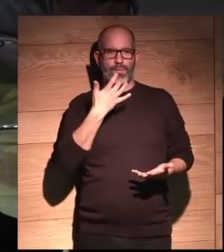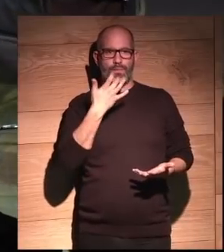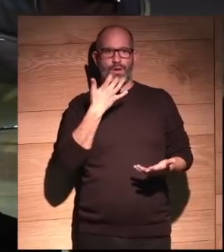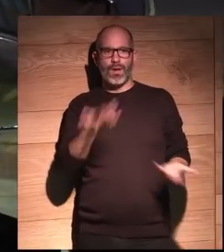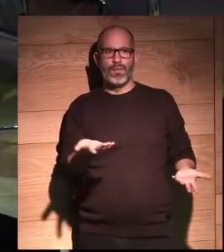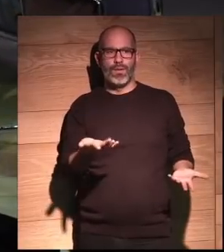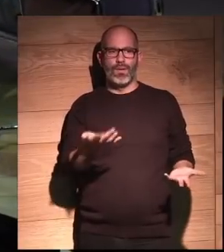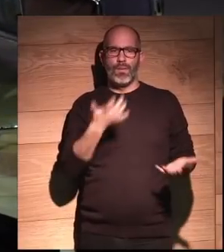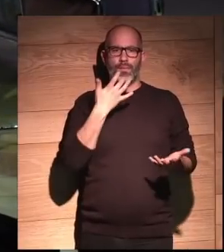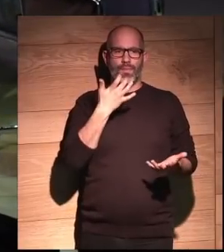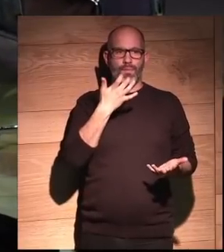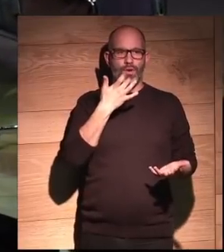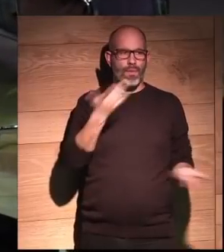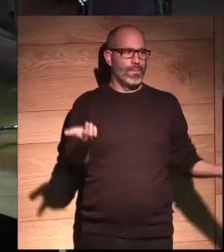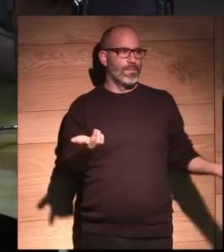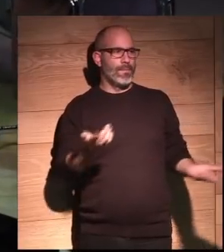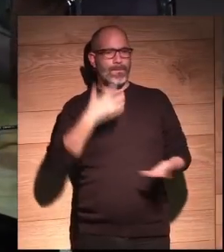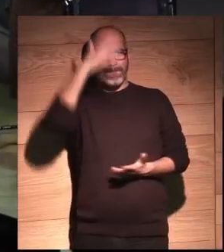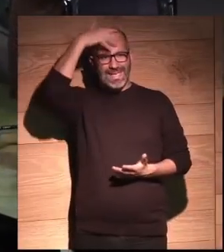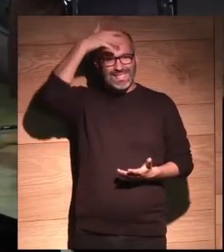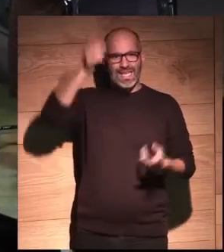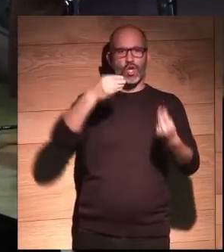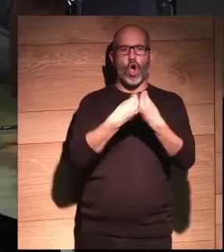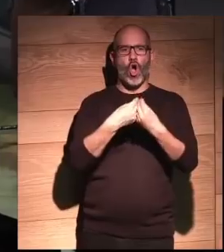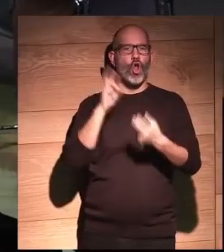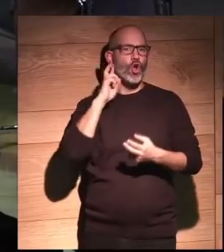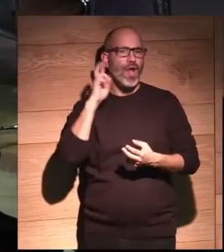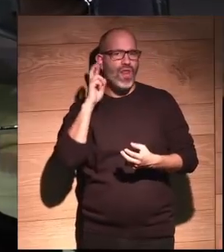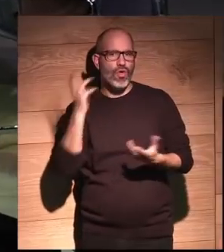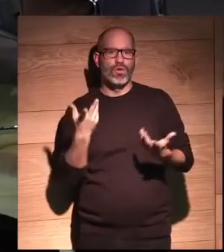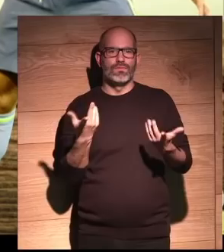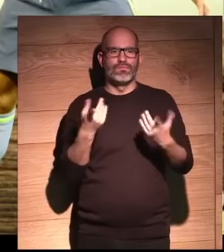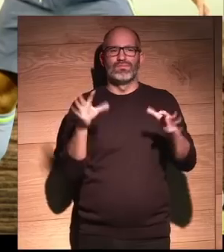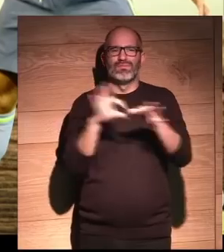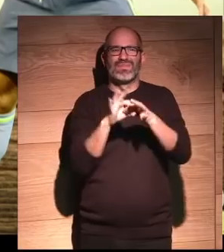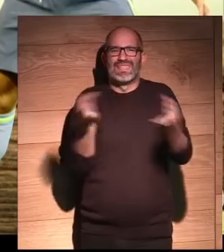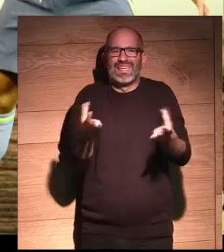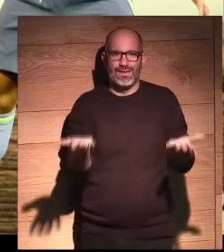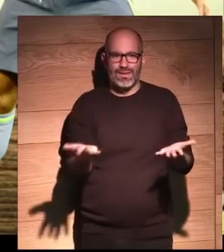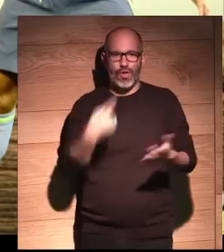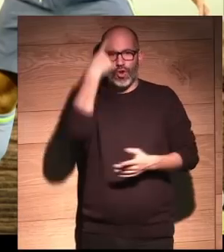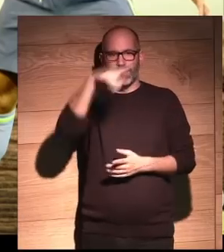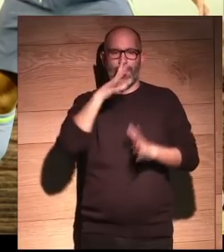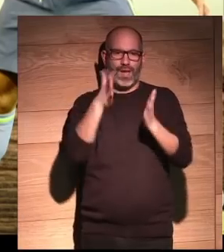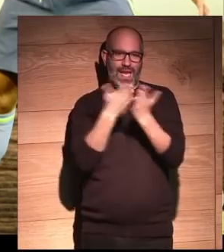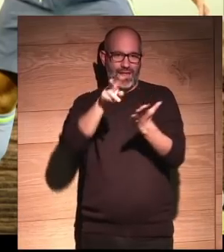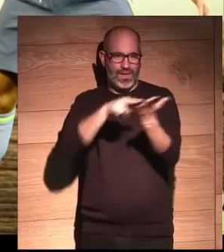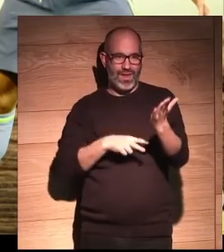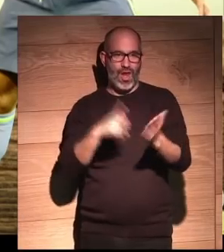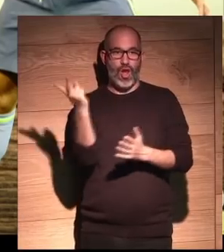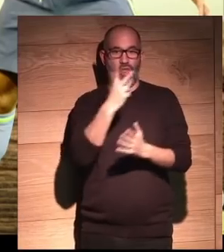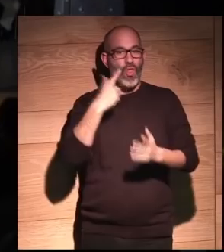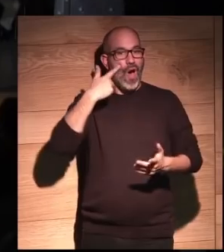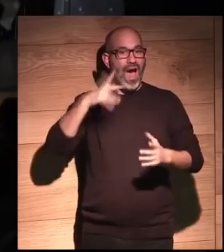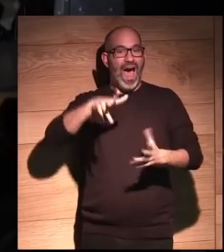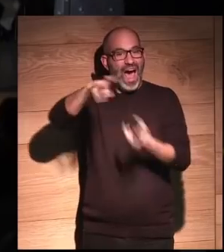vale. Messi con Ronaldo. ¿Qué tiene que ver la leche con Messi y con Ronaldo? Y esta la sé porque he leído el libro. A ver. Que les ha pillado a los dos Hacienda y